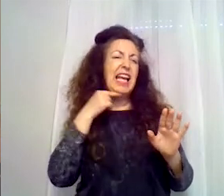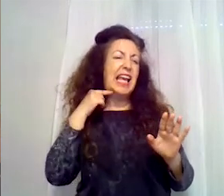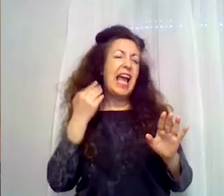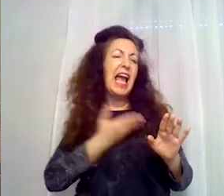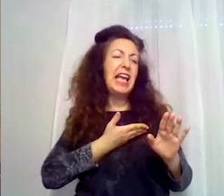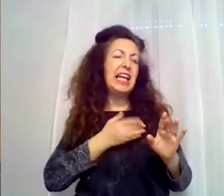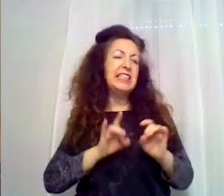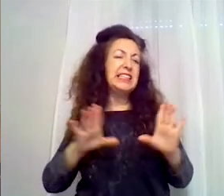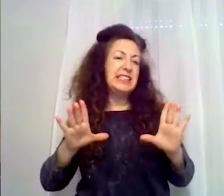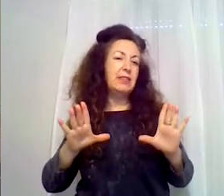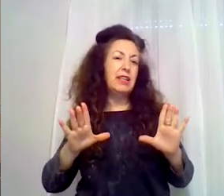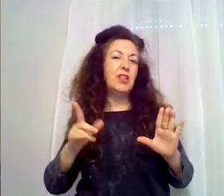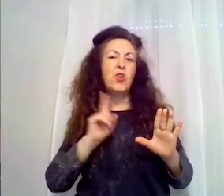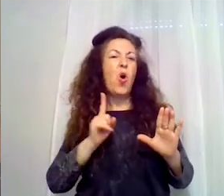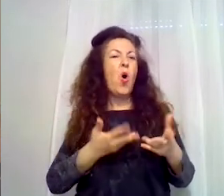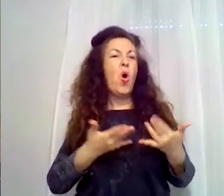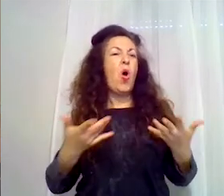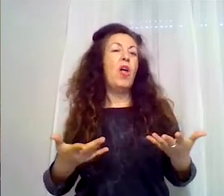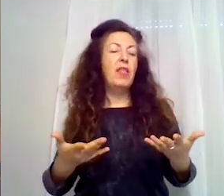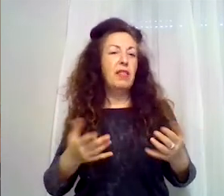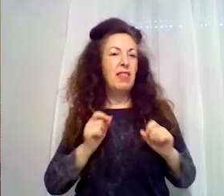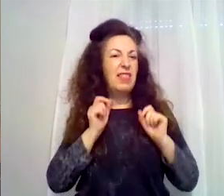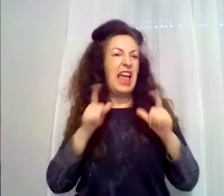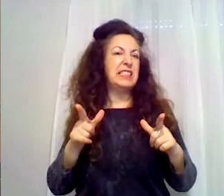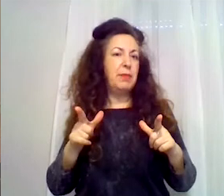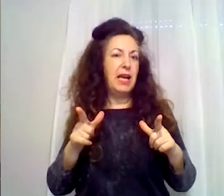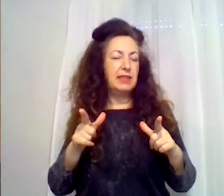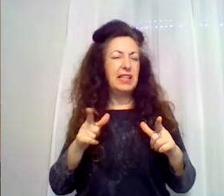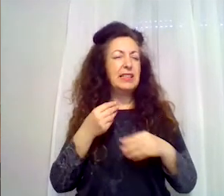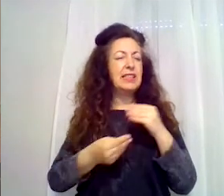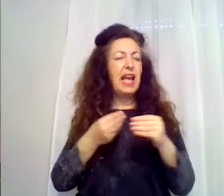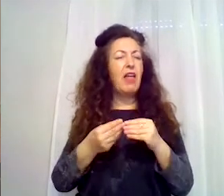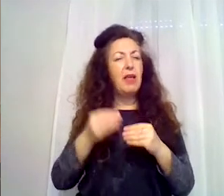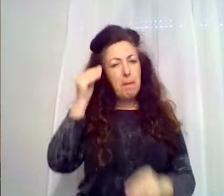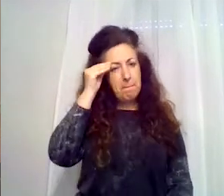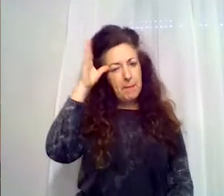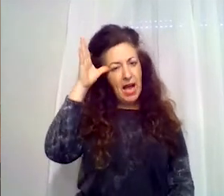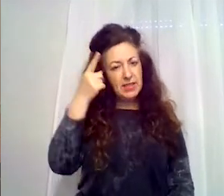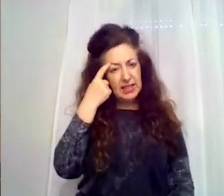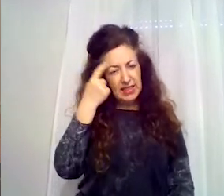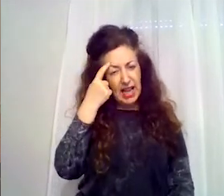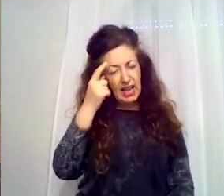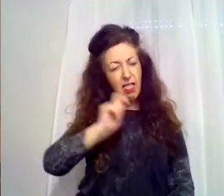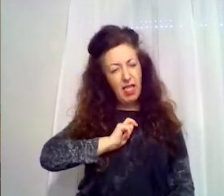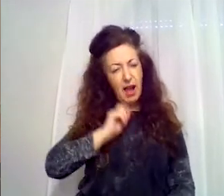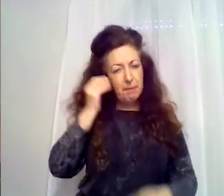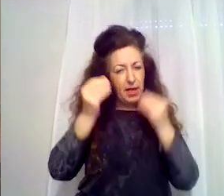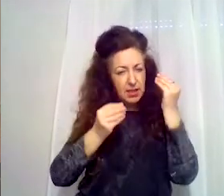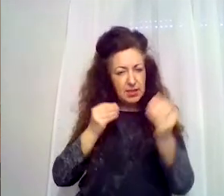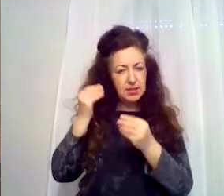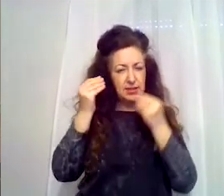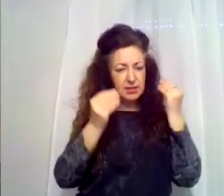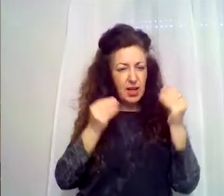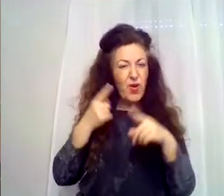vivía con su familia, mujer e hijos en Stratford. A lo mejor resulta que hay que ser un buen burgués para hacer esas obras,